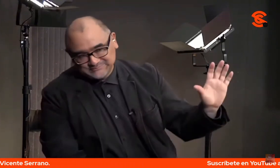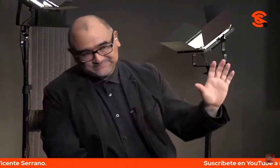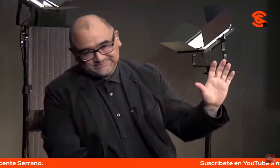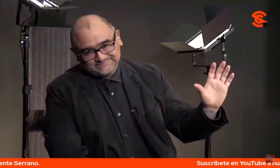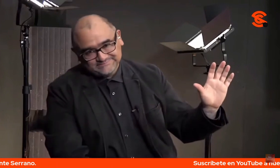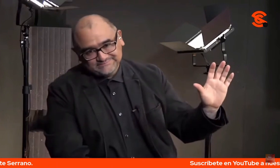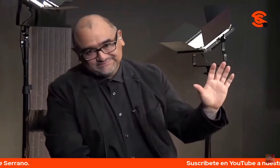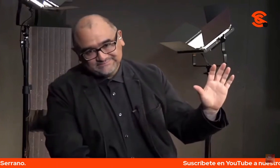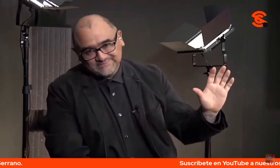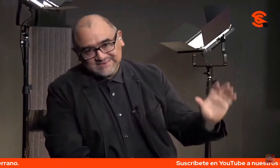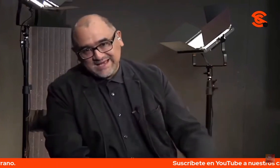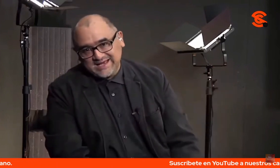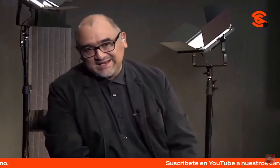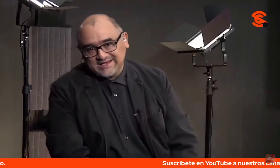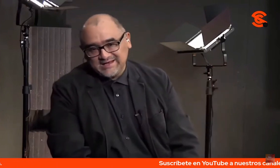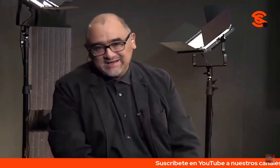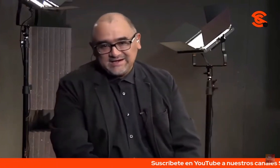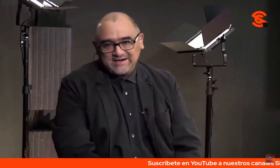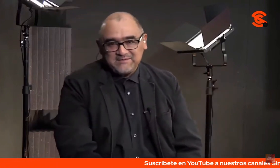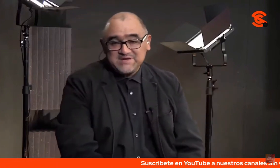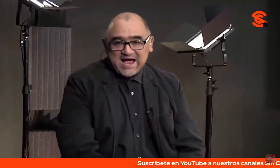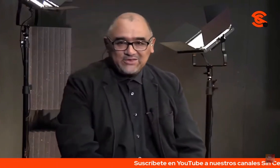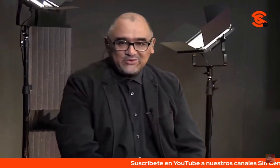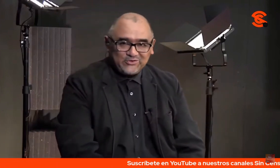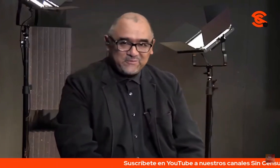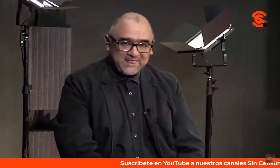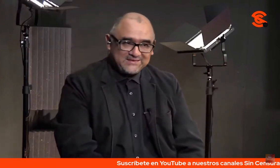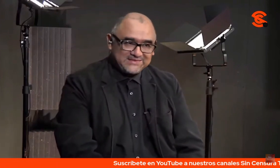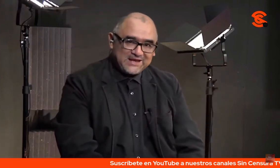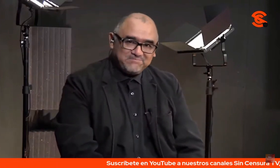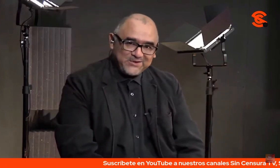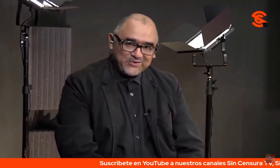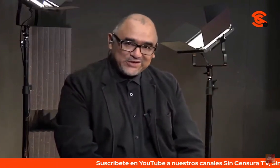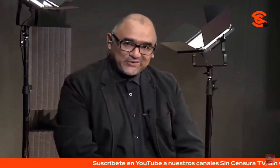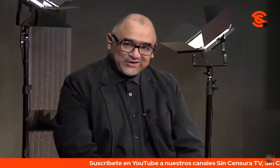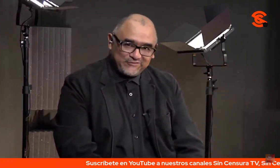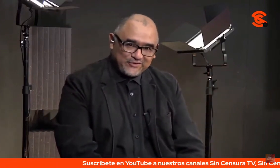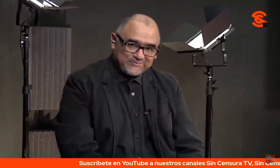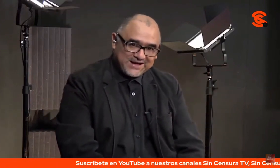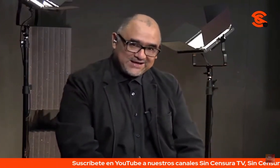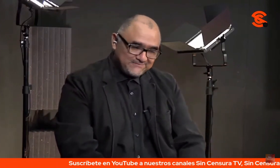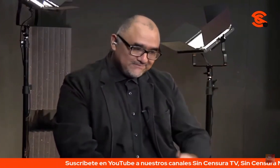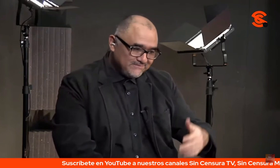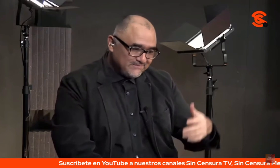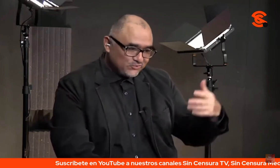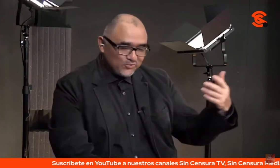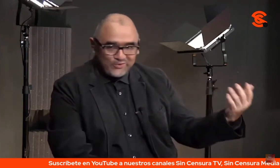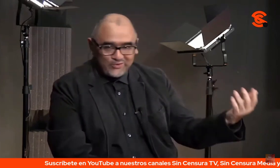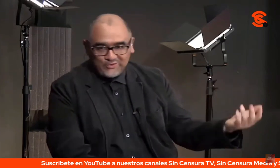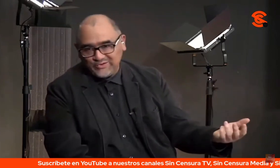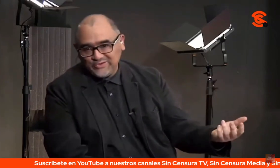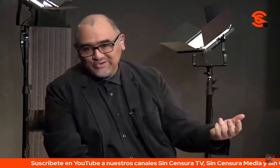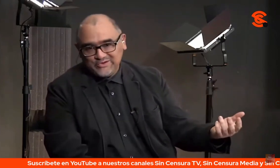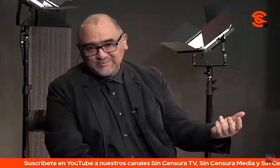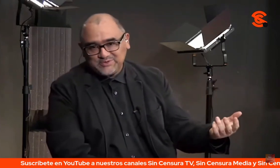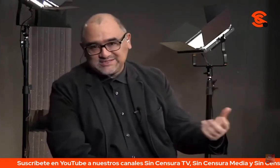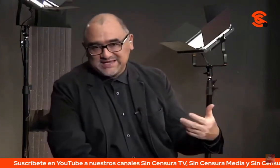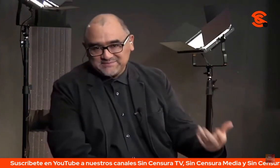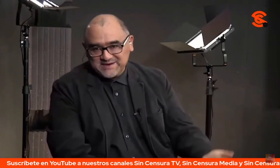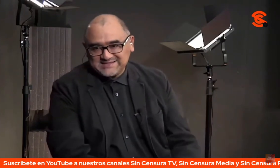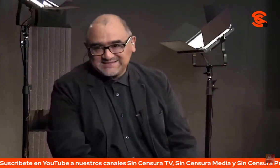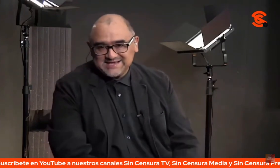tino del enviado del periódico Reforma, tuvo,